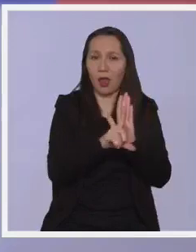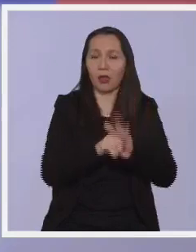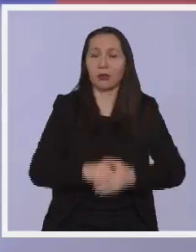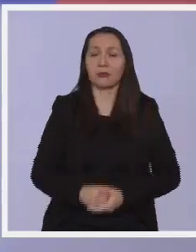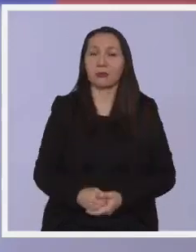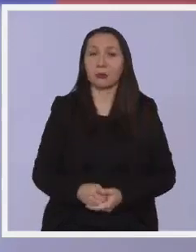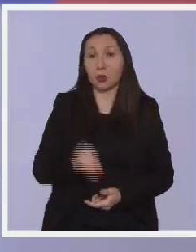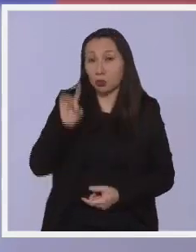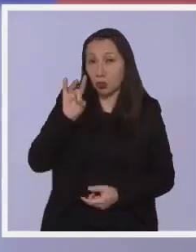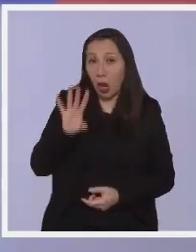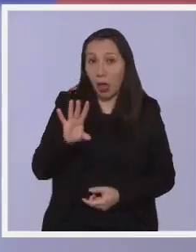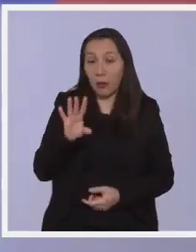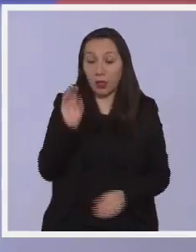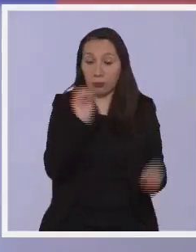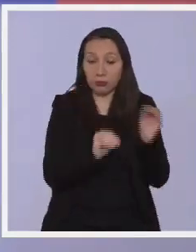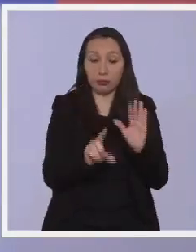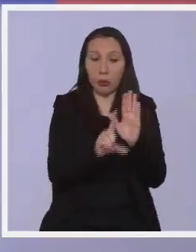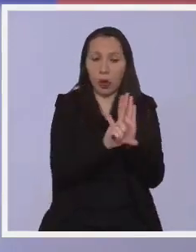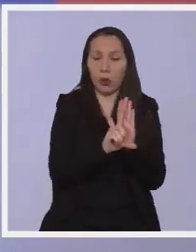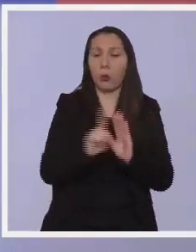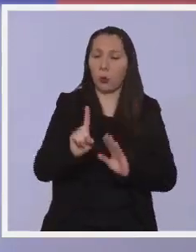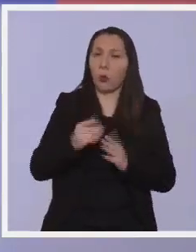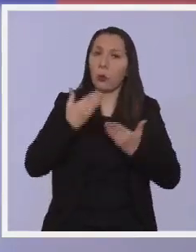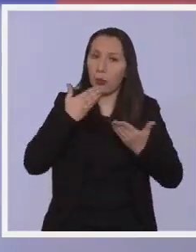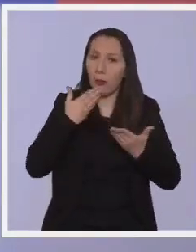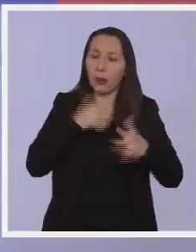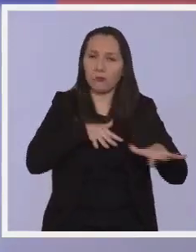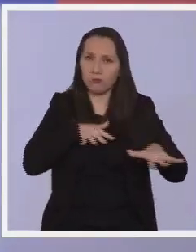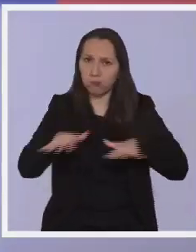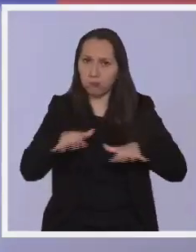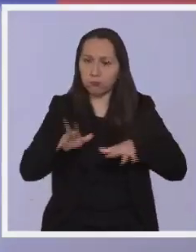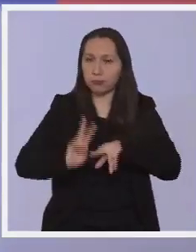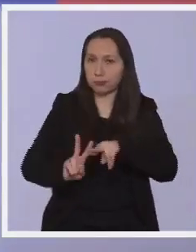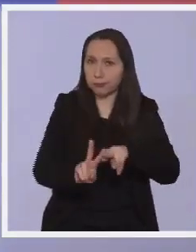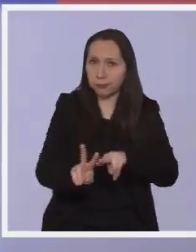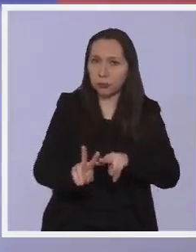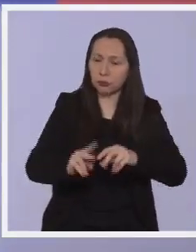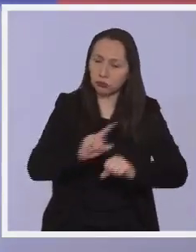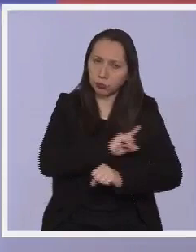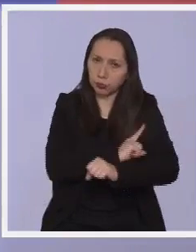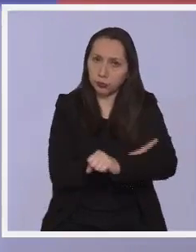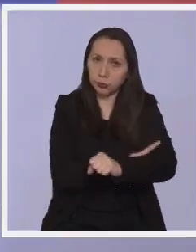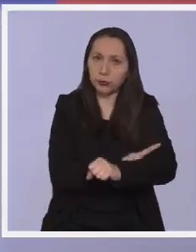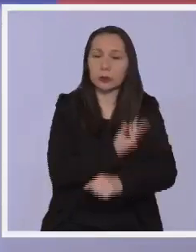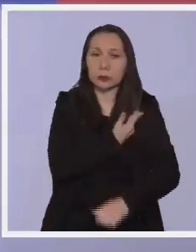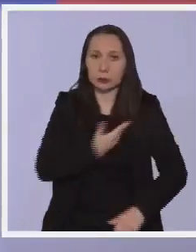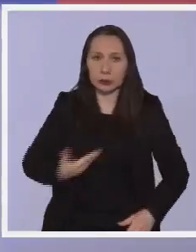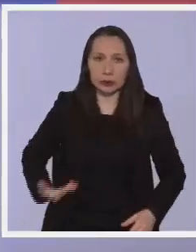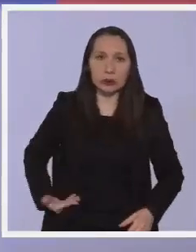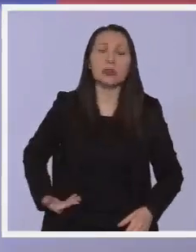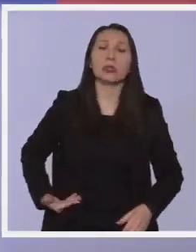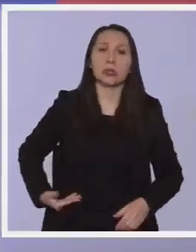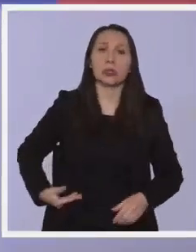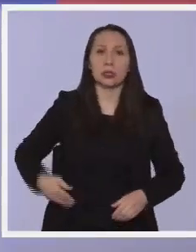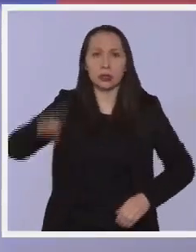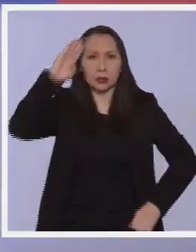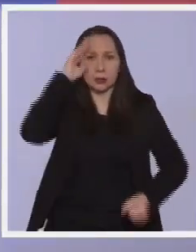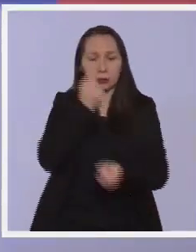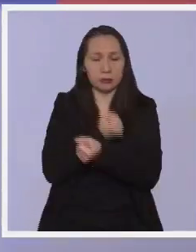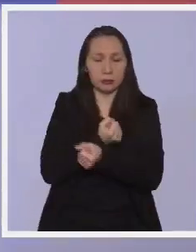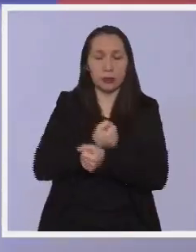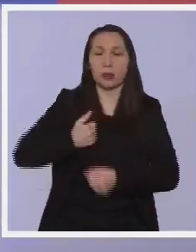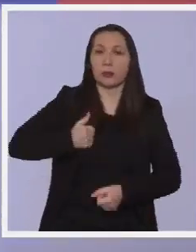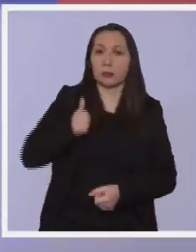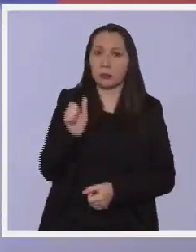Y no solamente a través de la legislación, sino también del accionar enérgico del Ejecutivo y las policías. Y quiero